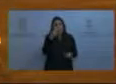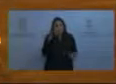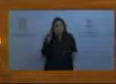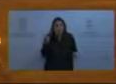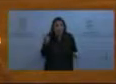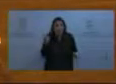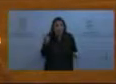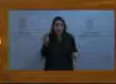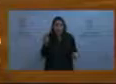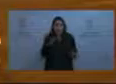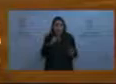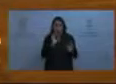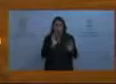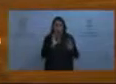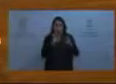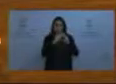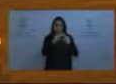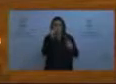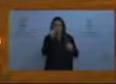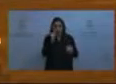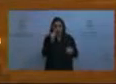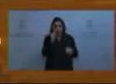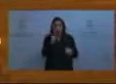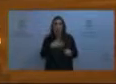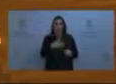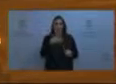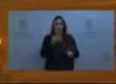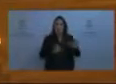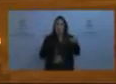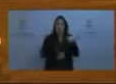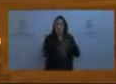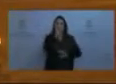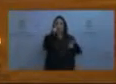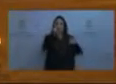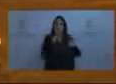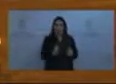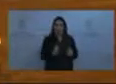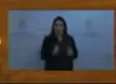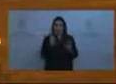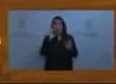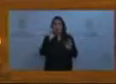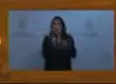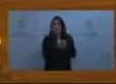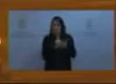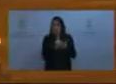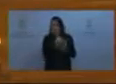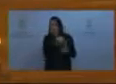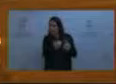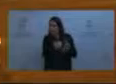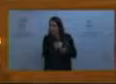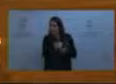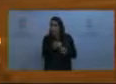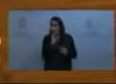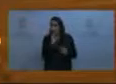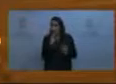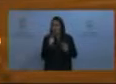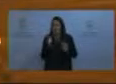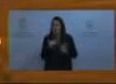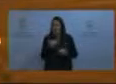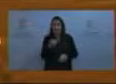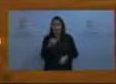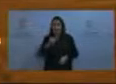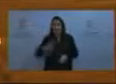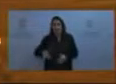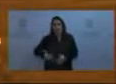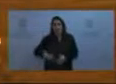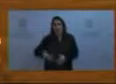precisamente en la Universidad de Oviedo donde se puede llegar a un gran avance en este sentido. Pero las pruebas verdaderamente diagnósticas se realizan con biopsia en el